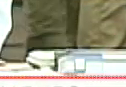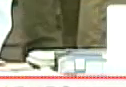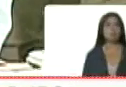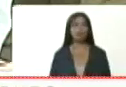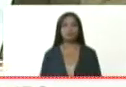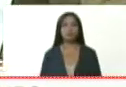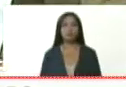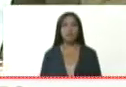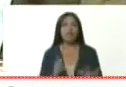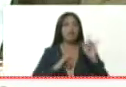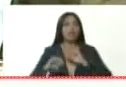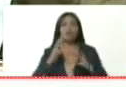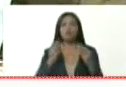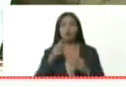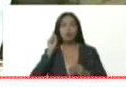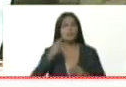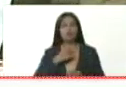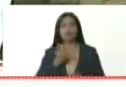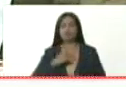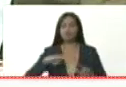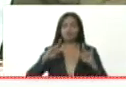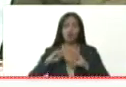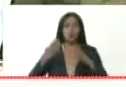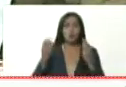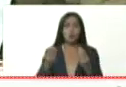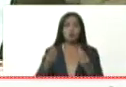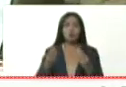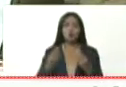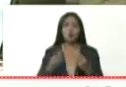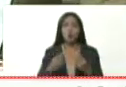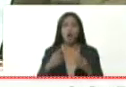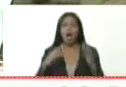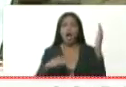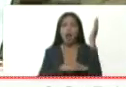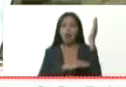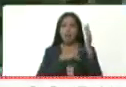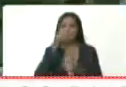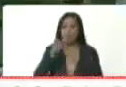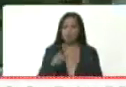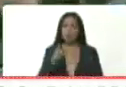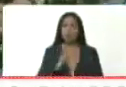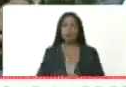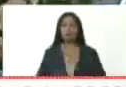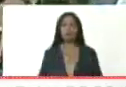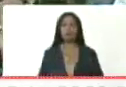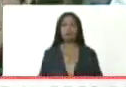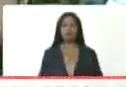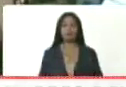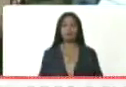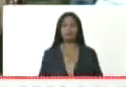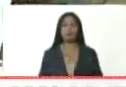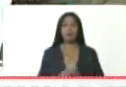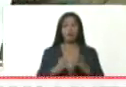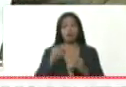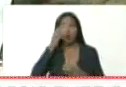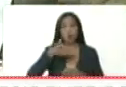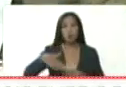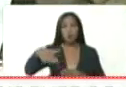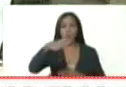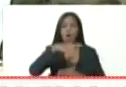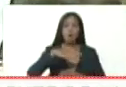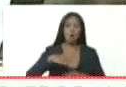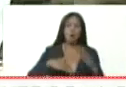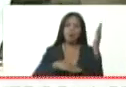se les quiere mucho también a los guaros y a la jugada a todo el pueblo del estado